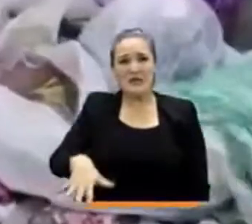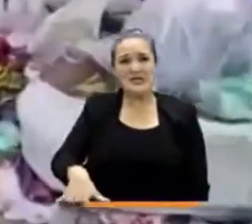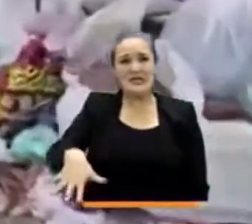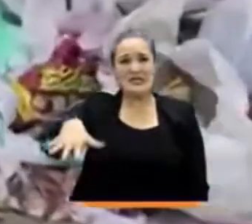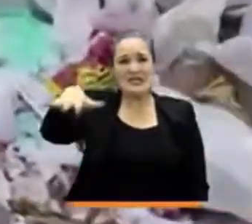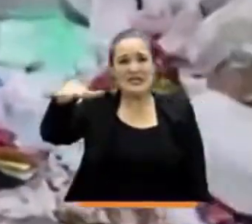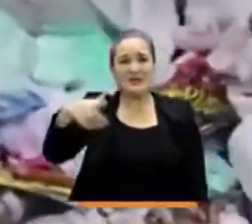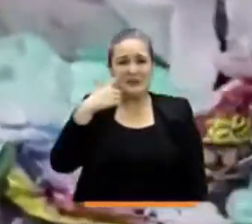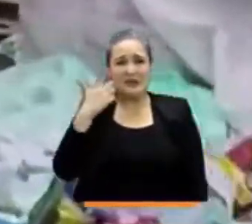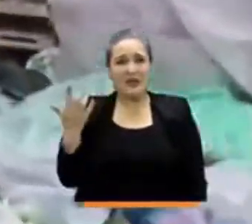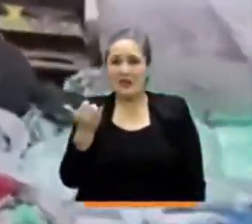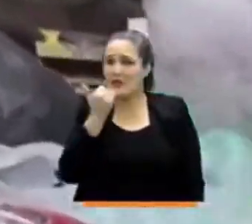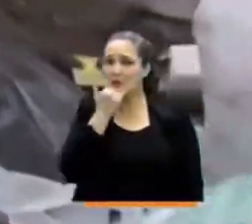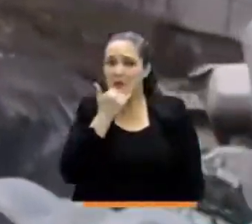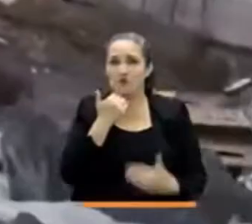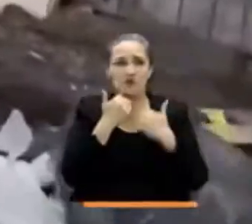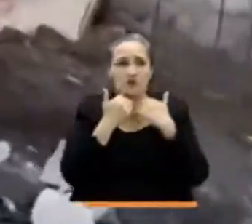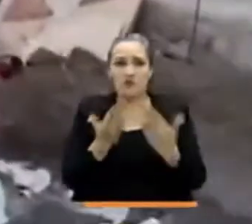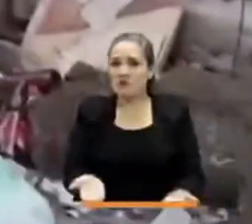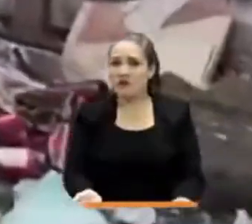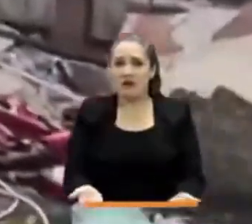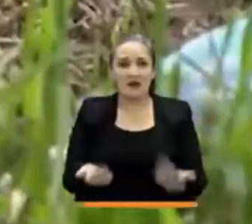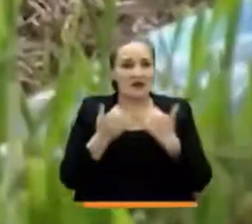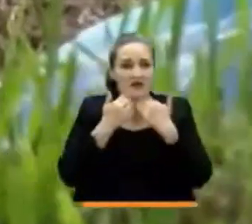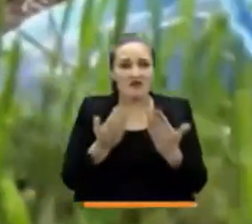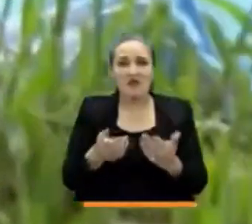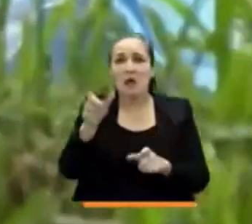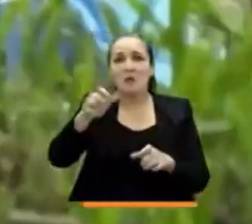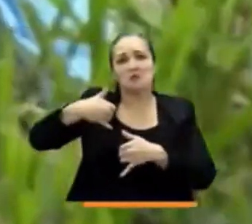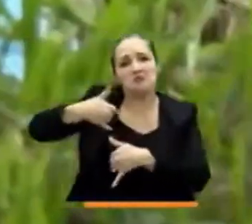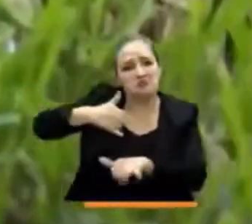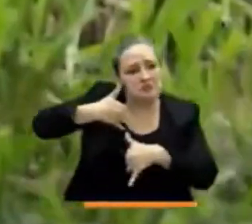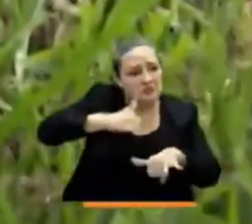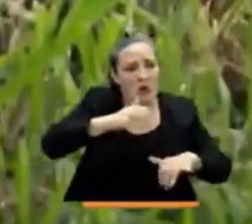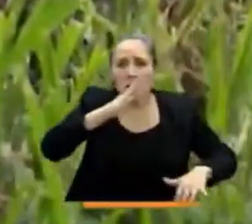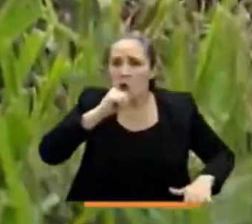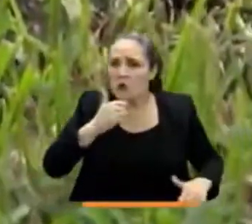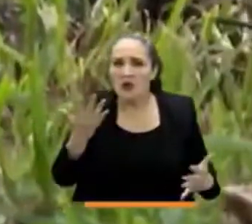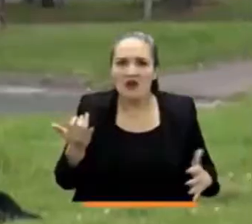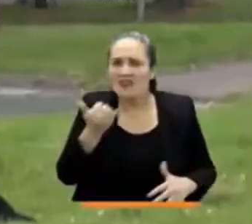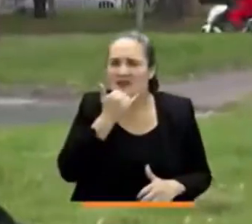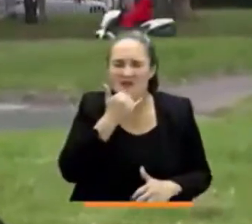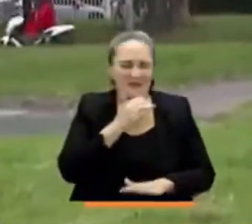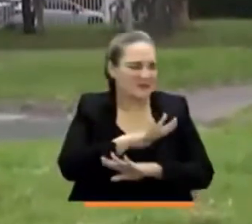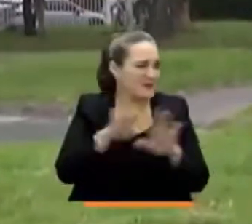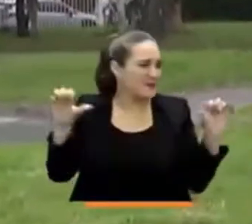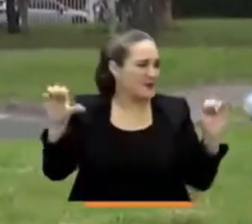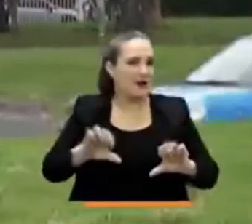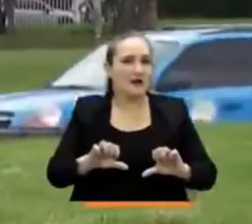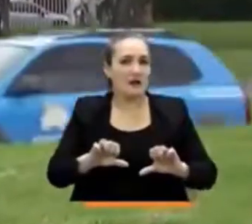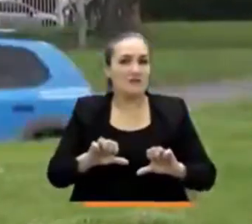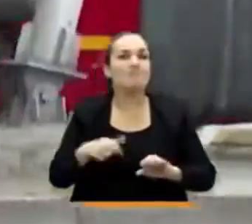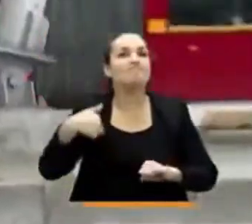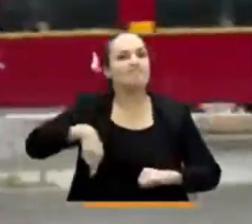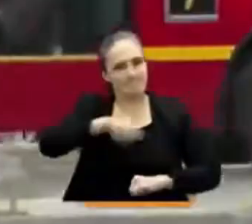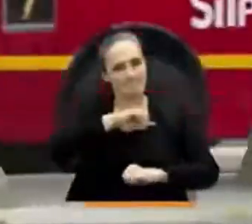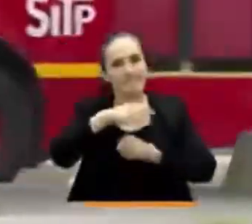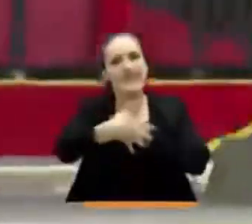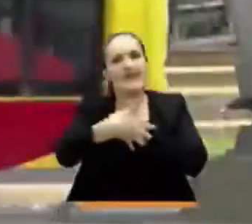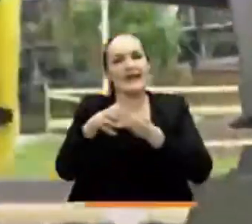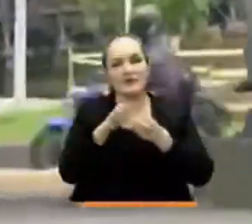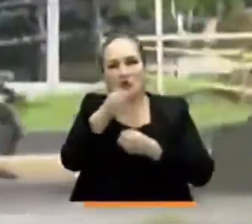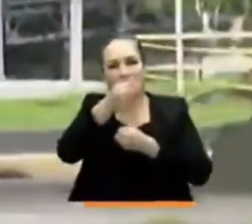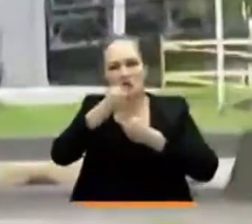súper, no sé qué ha pasado, no veo los señores que limpian, o sea, me parece que está muy mal. RTVC